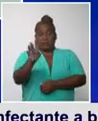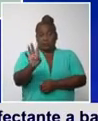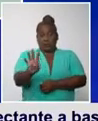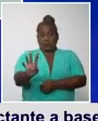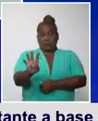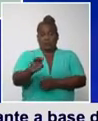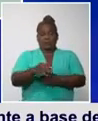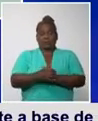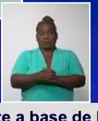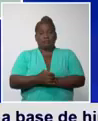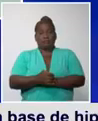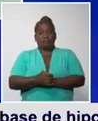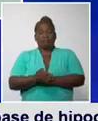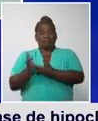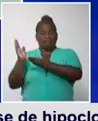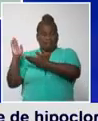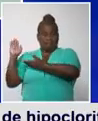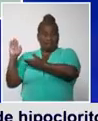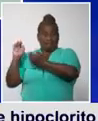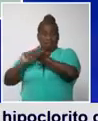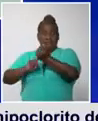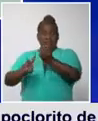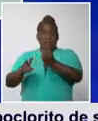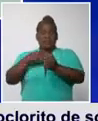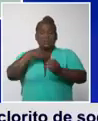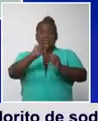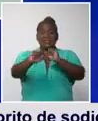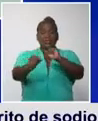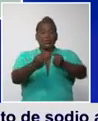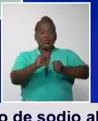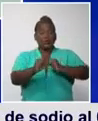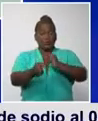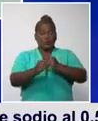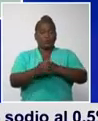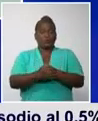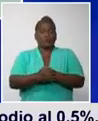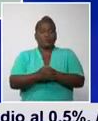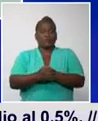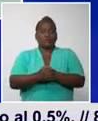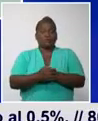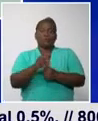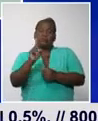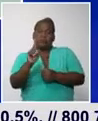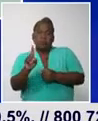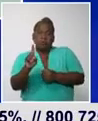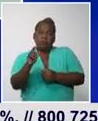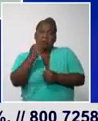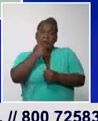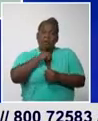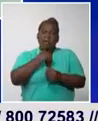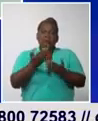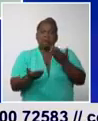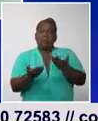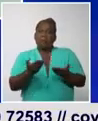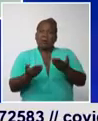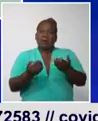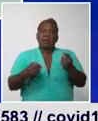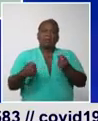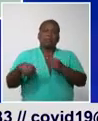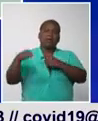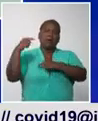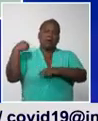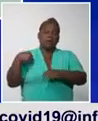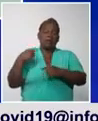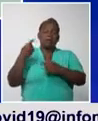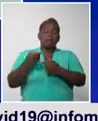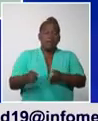autóctonos, provincia que también mantiene control sobre la pandemia, uno más que el día anterior, pero de todas formas una cifra que evidencia